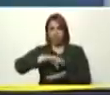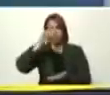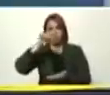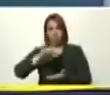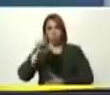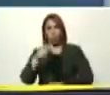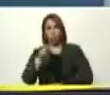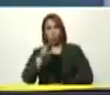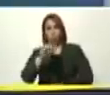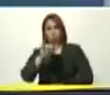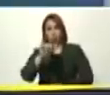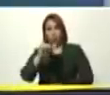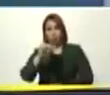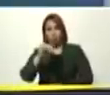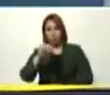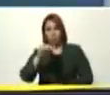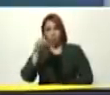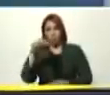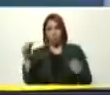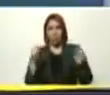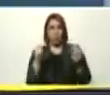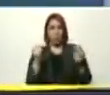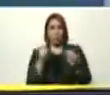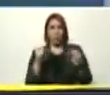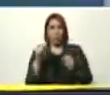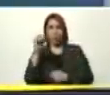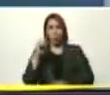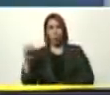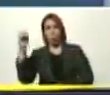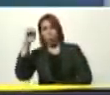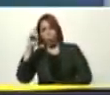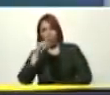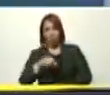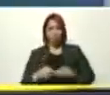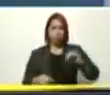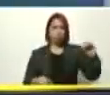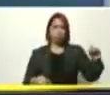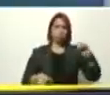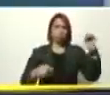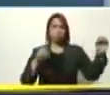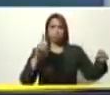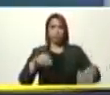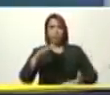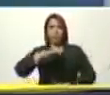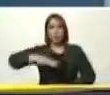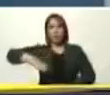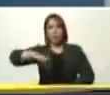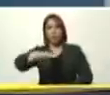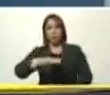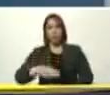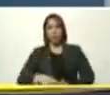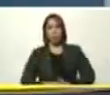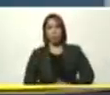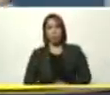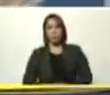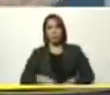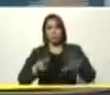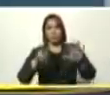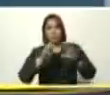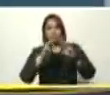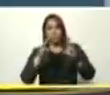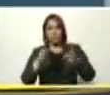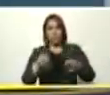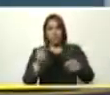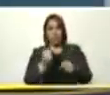Guayana, la región Los Andes, la región oriental, la región occidental y la región Los Llanos. 7 meses de